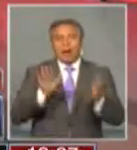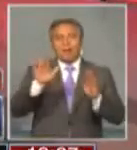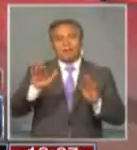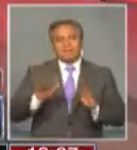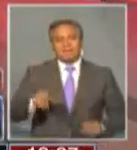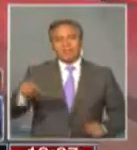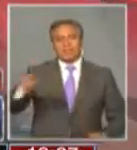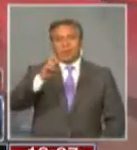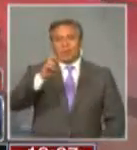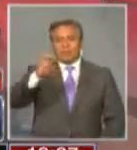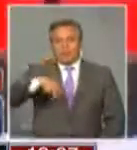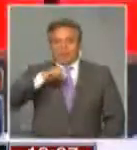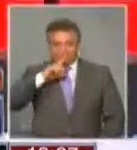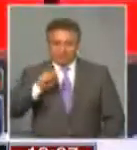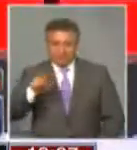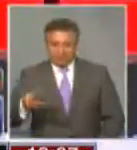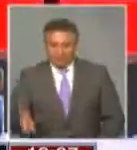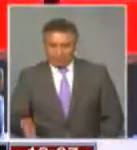Penta. Que es la arista política.